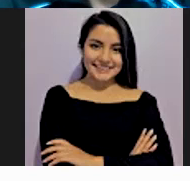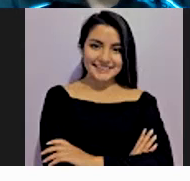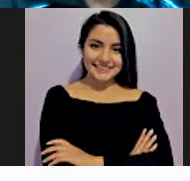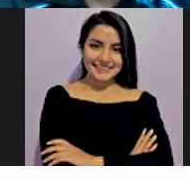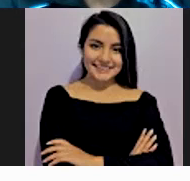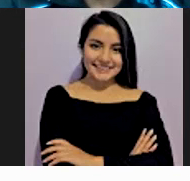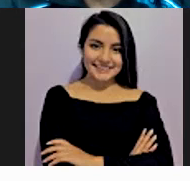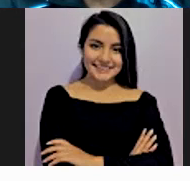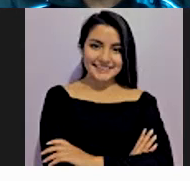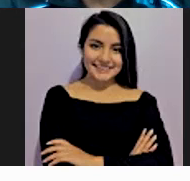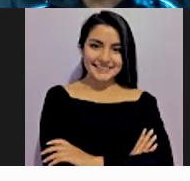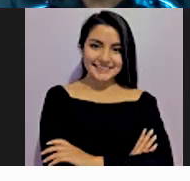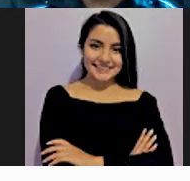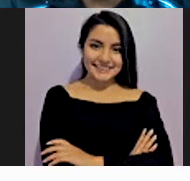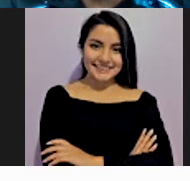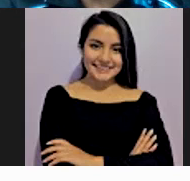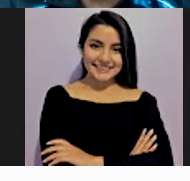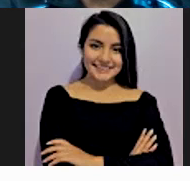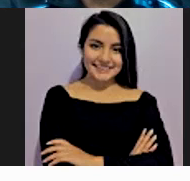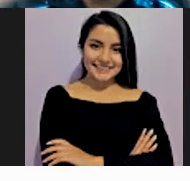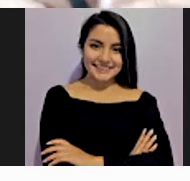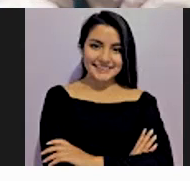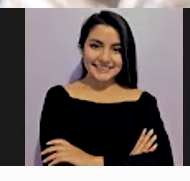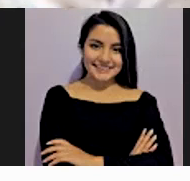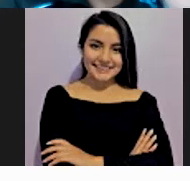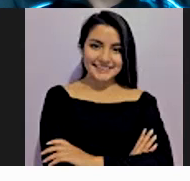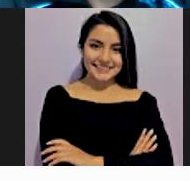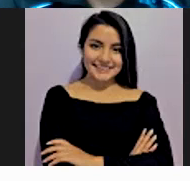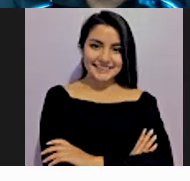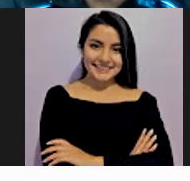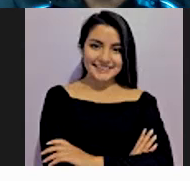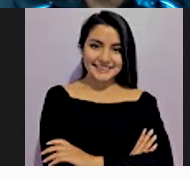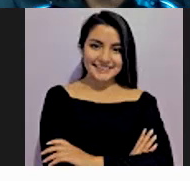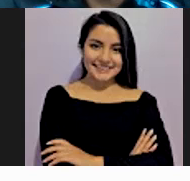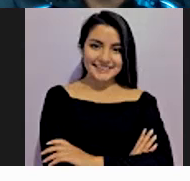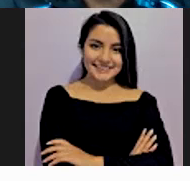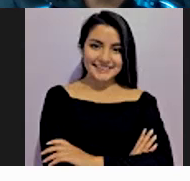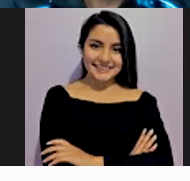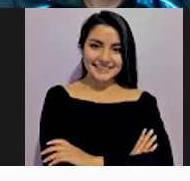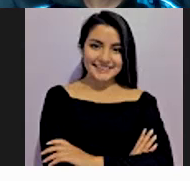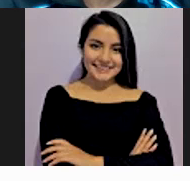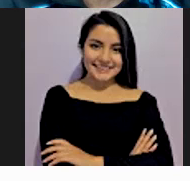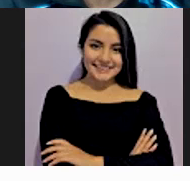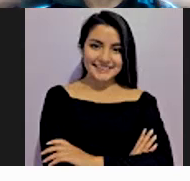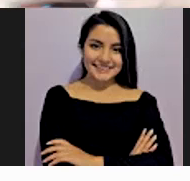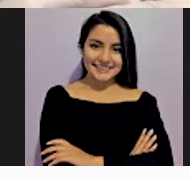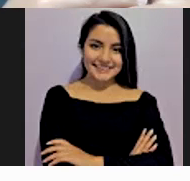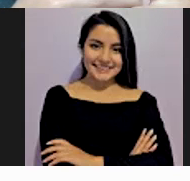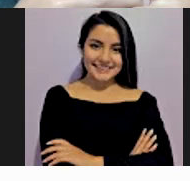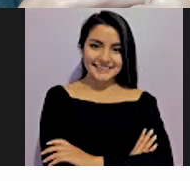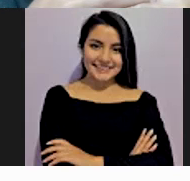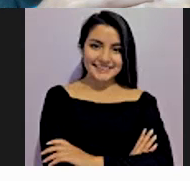eso? Hay que correr un poco más como docente, pero implica también que el estudiante de pronto no lo entienda, ¿sí o no?